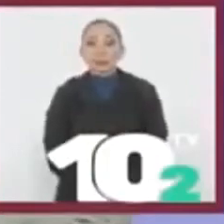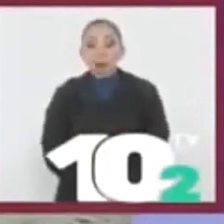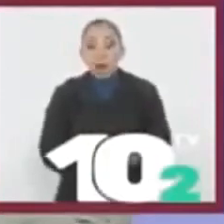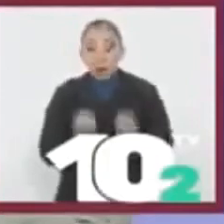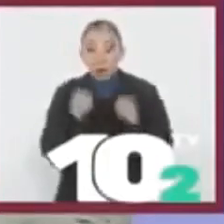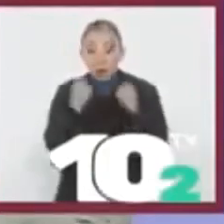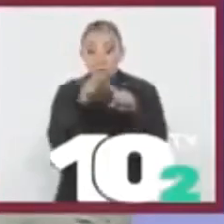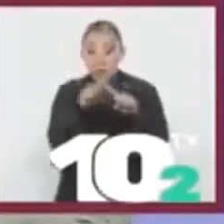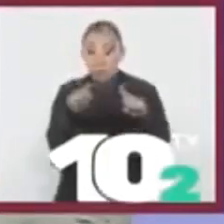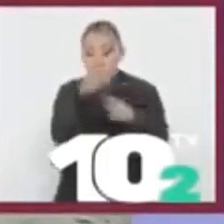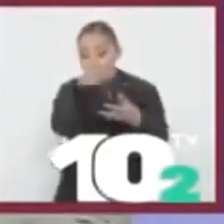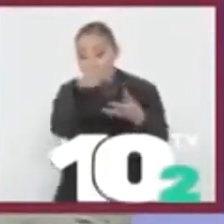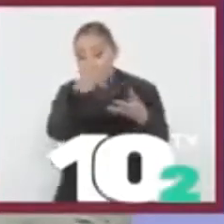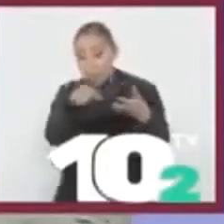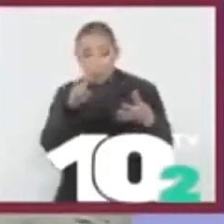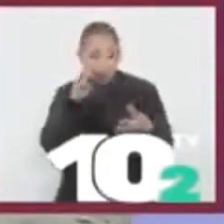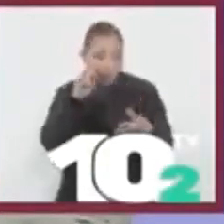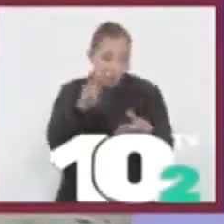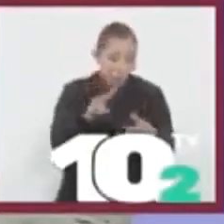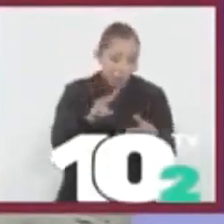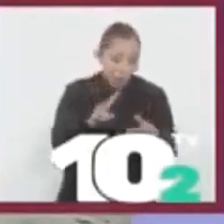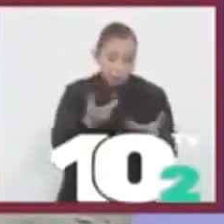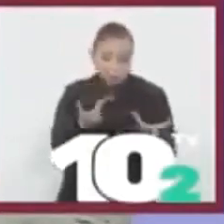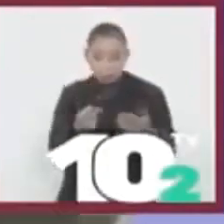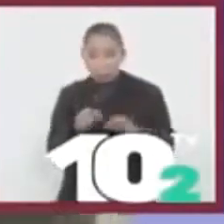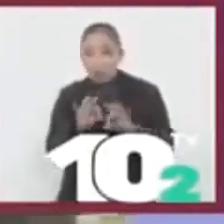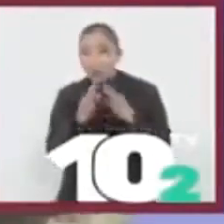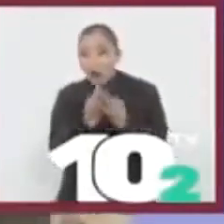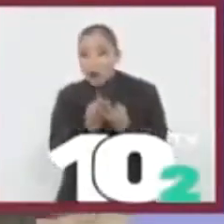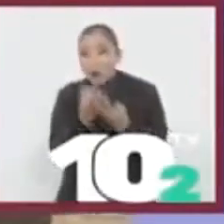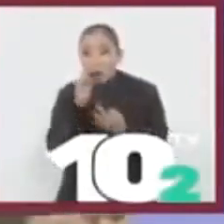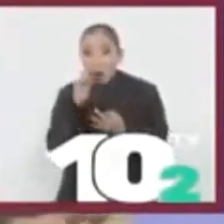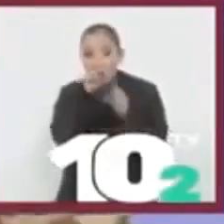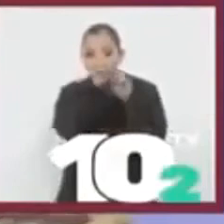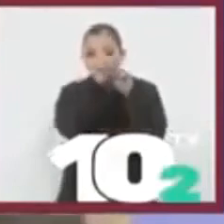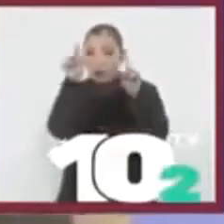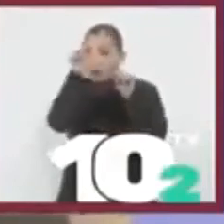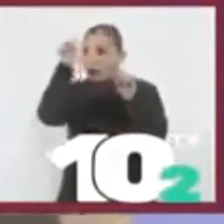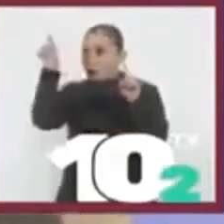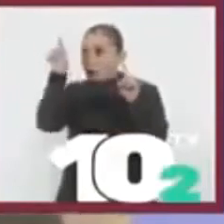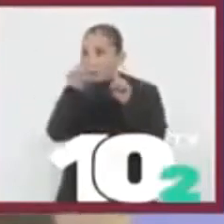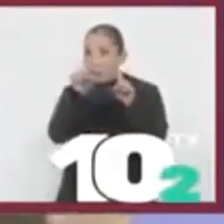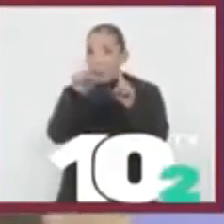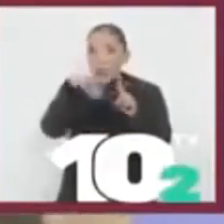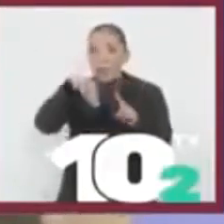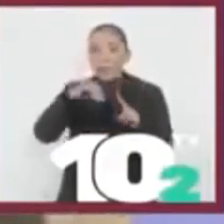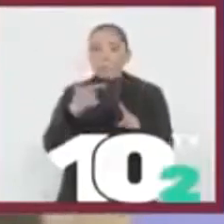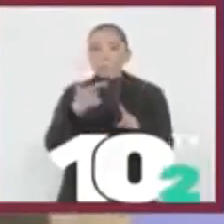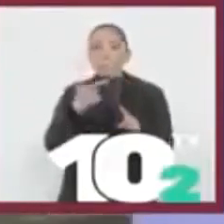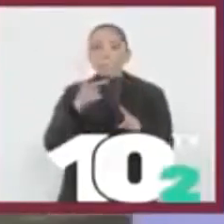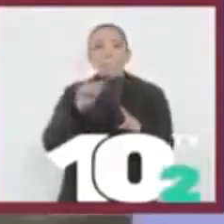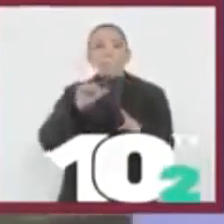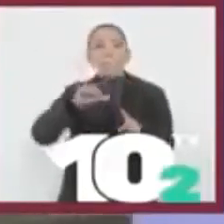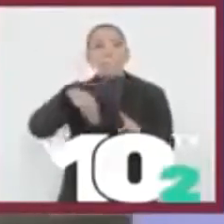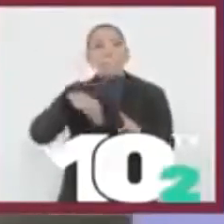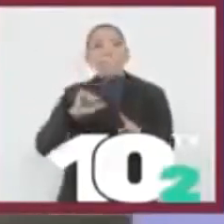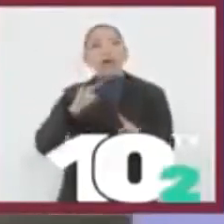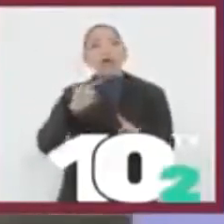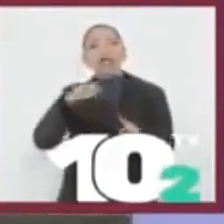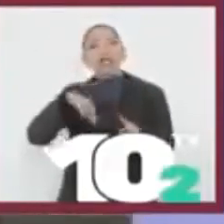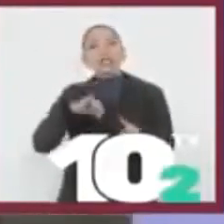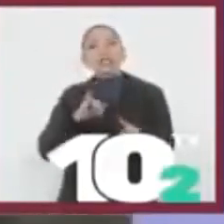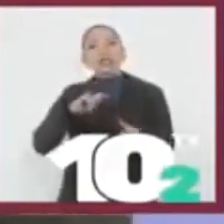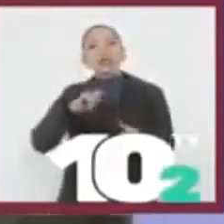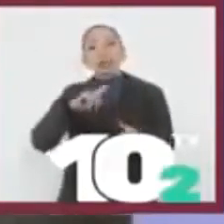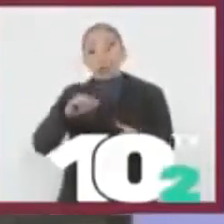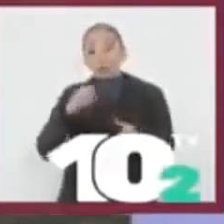Las fuerzas son magnitudes que pueden ser representadas por medio de flechas, las cuales proporcionan información